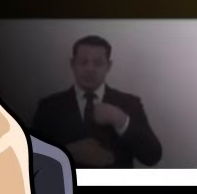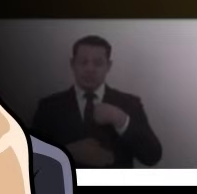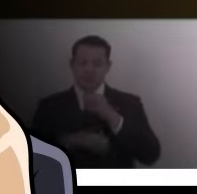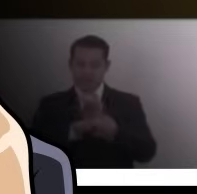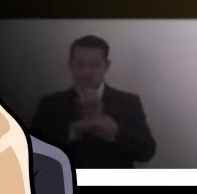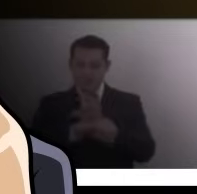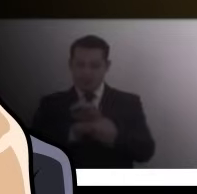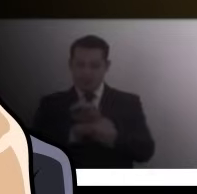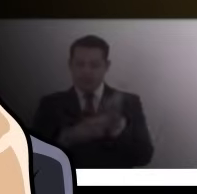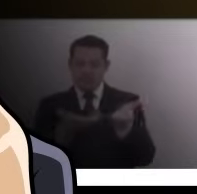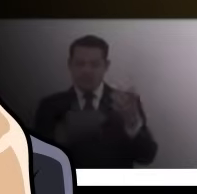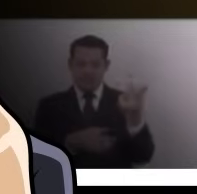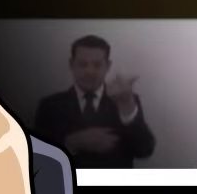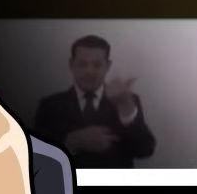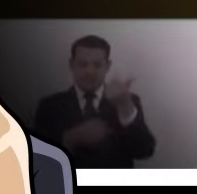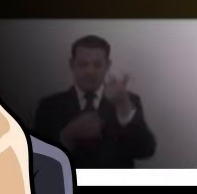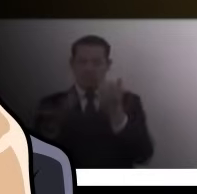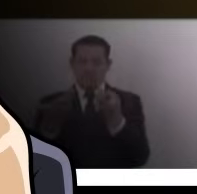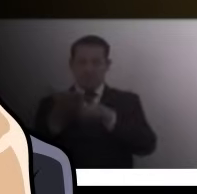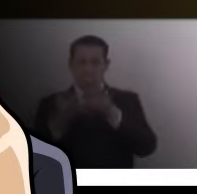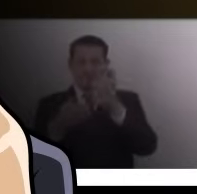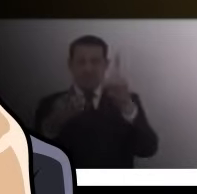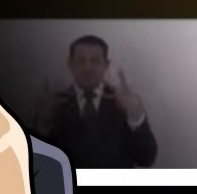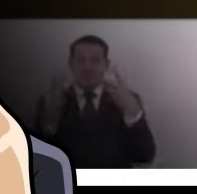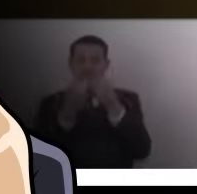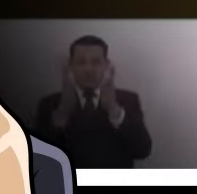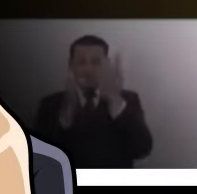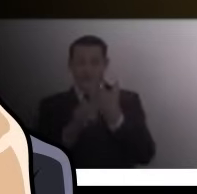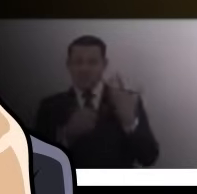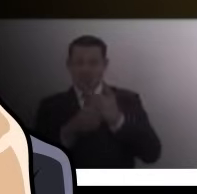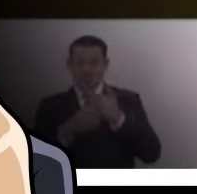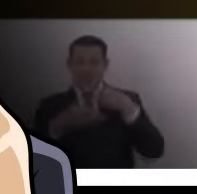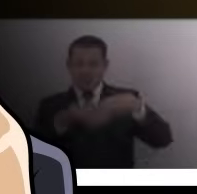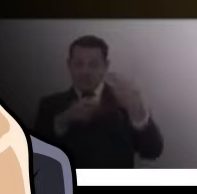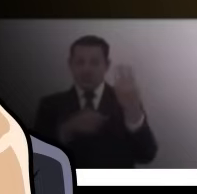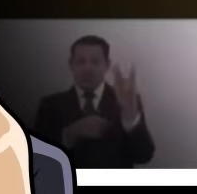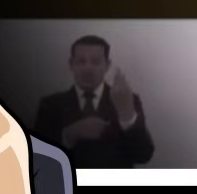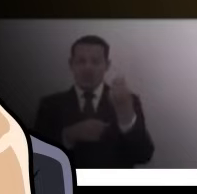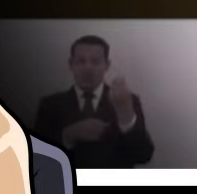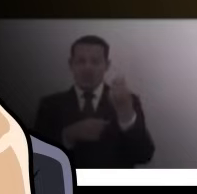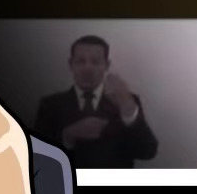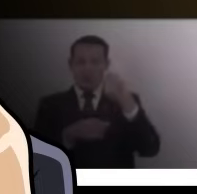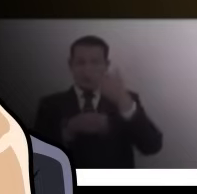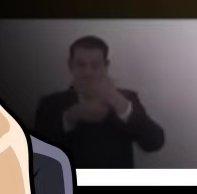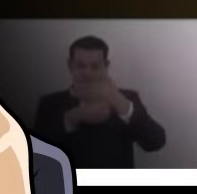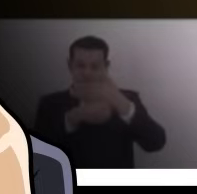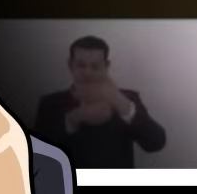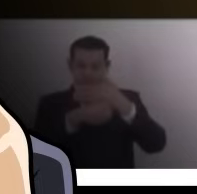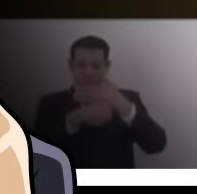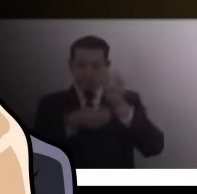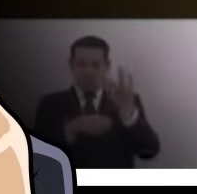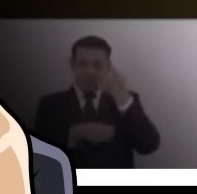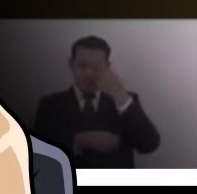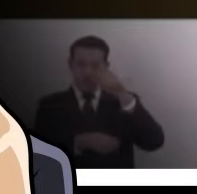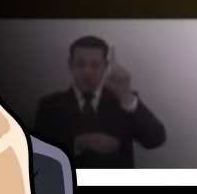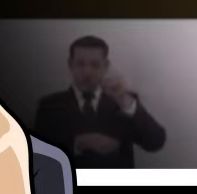les sugiero, que lo hagan rápido, que lo pongan ya en las redes sociales y pendientes todos, que saquen el número que el partido